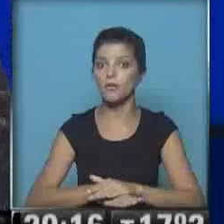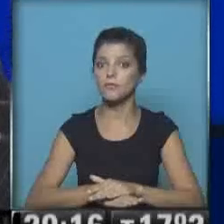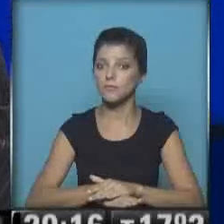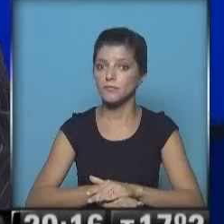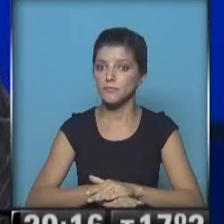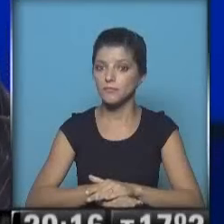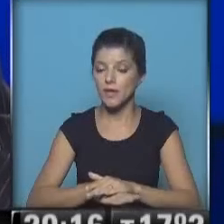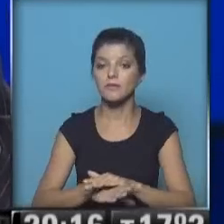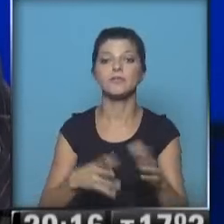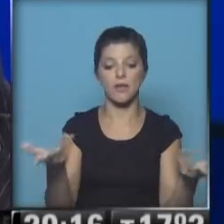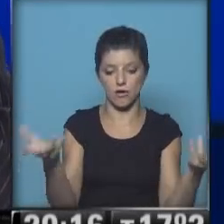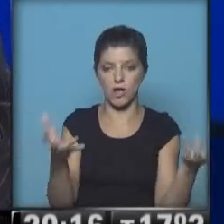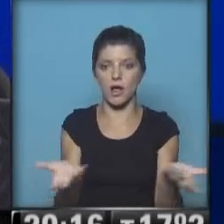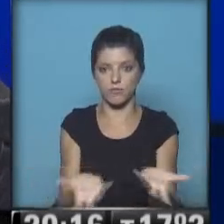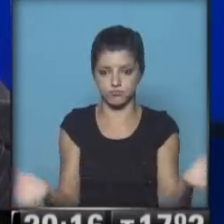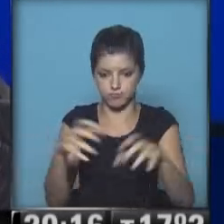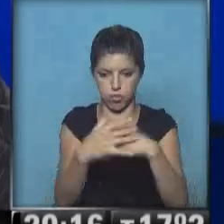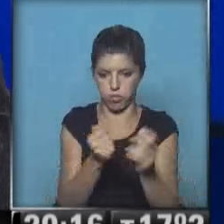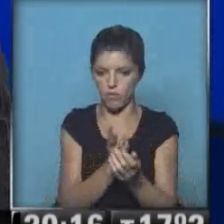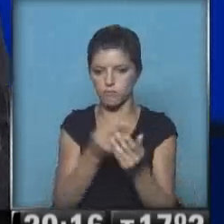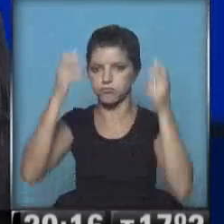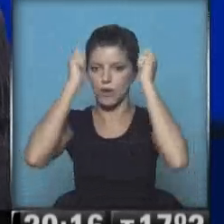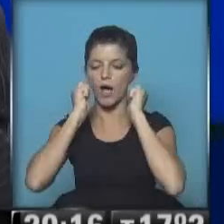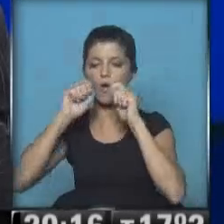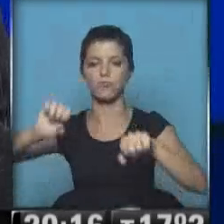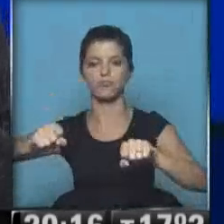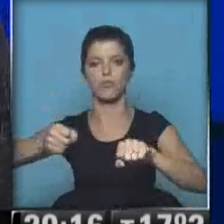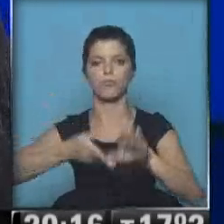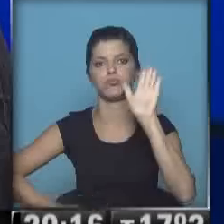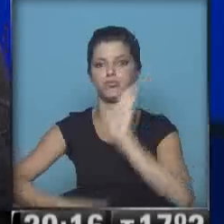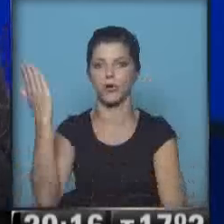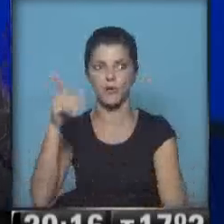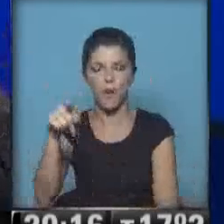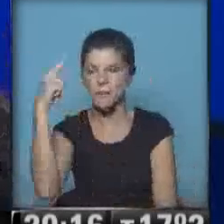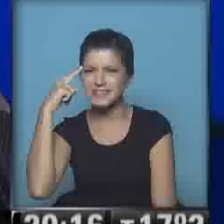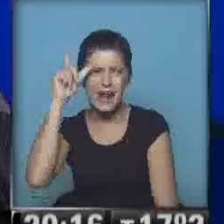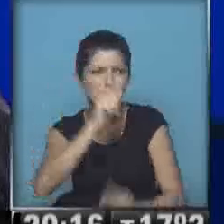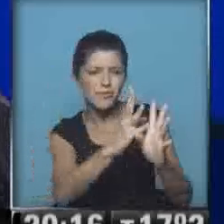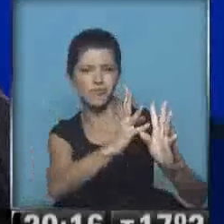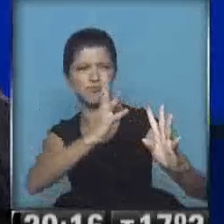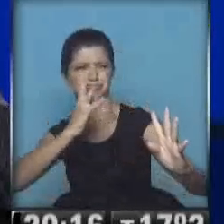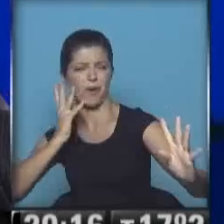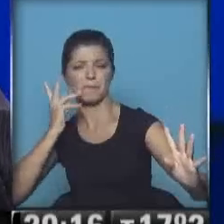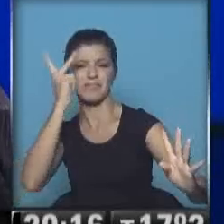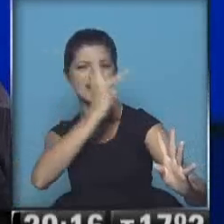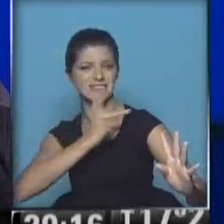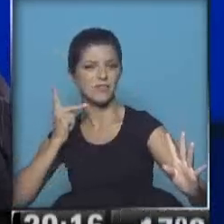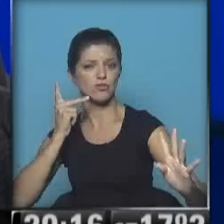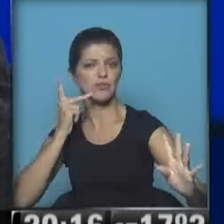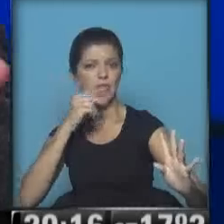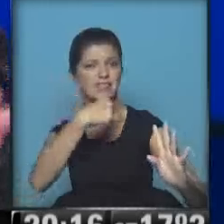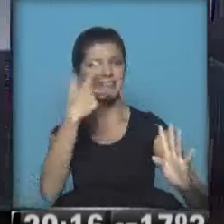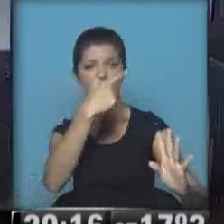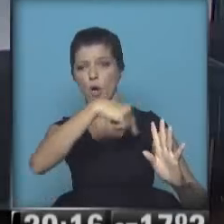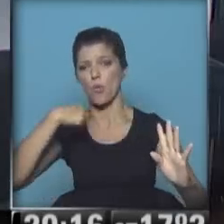y se fue en su moto. No. Imagínate la indignación de la gente que tenía una fila de 300 metros. Claro, tuvo prioridad